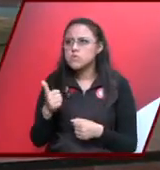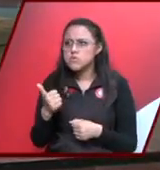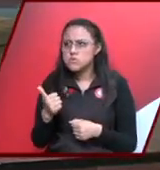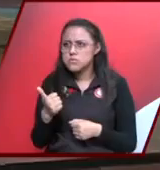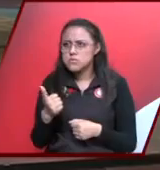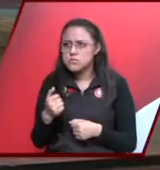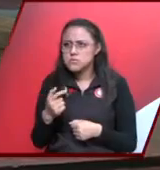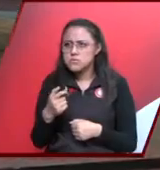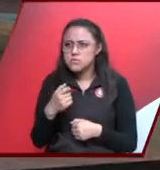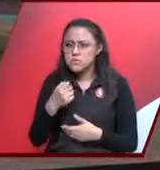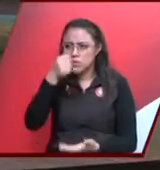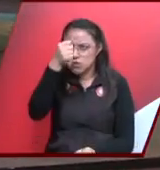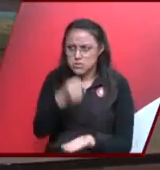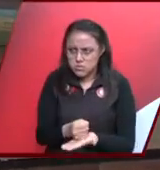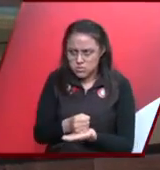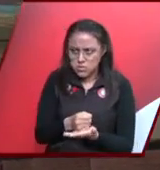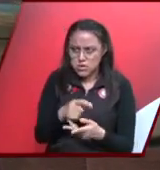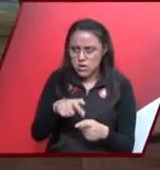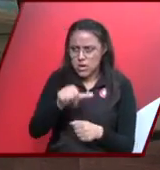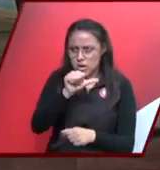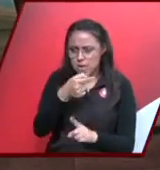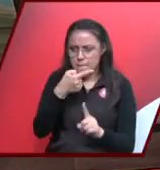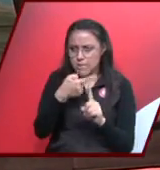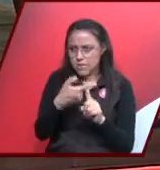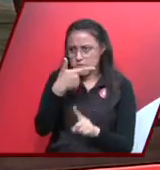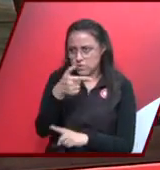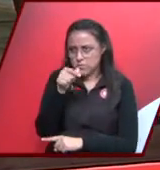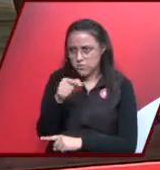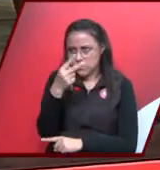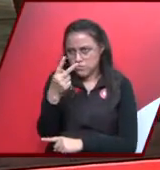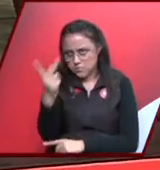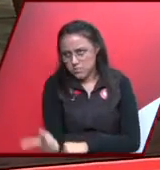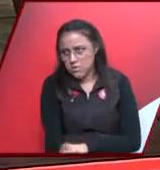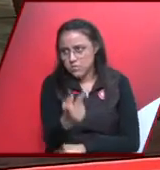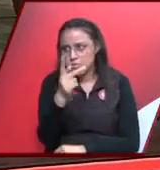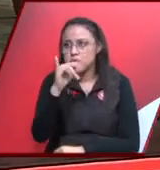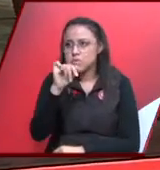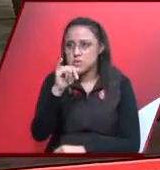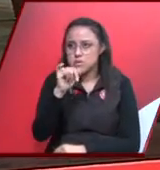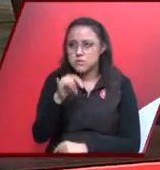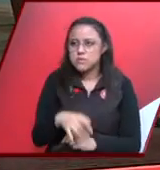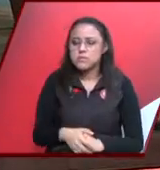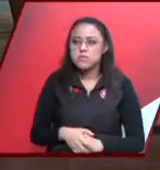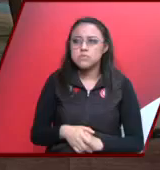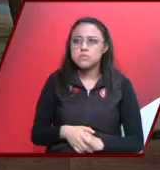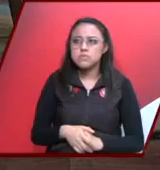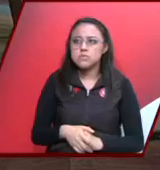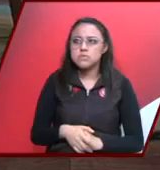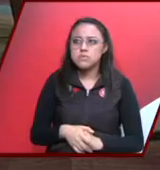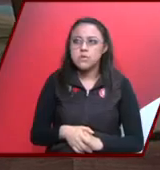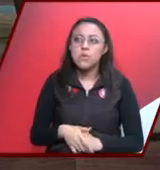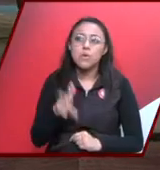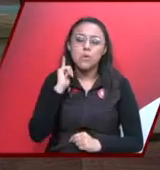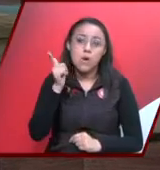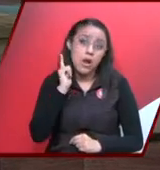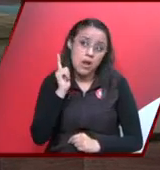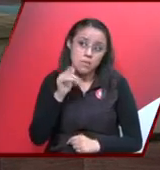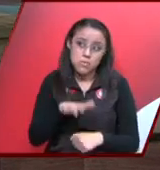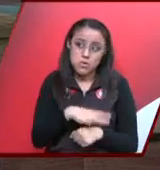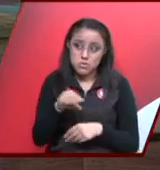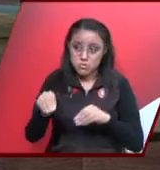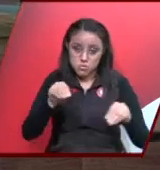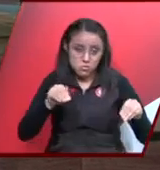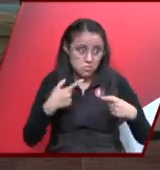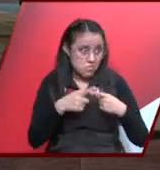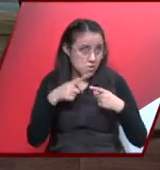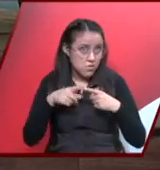en los otros programas tienen los logotipos de a quien corresponda ya más 7.2. Sí, también, ¿no? Buscamos que los tengan. Esperamos, porque sí, claro, aquí yo tengo todo. Estar, yo